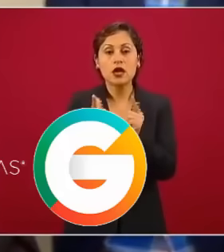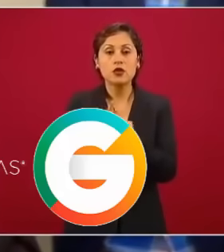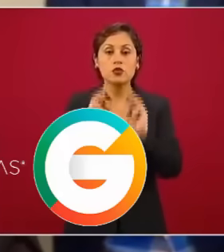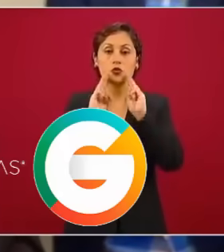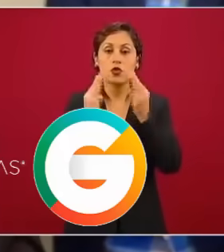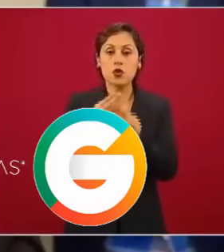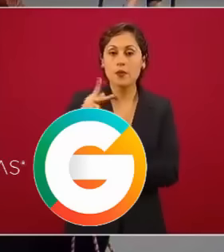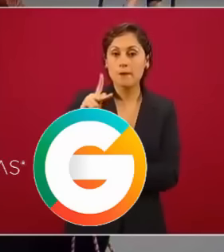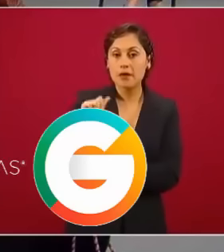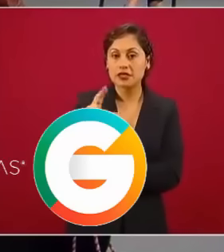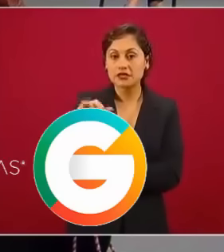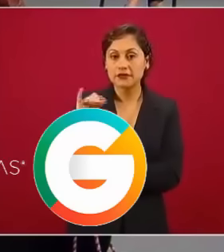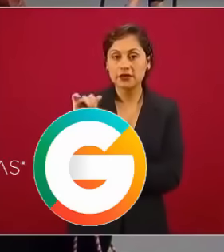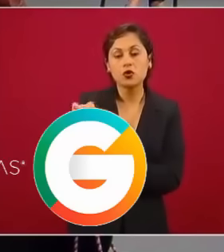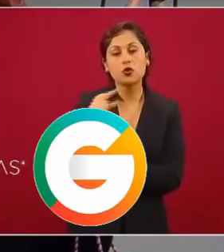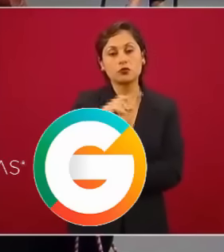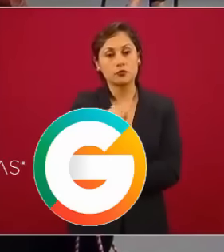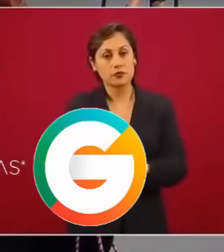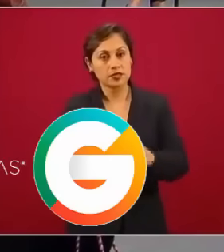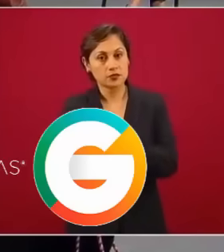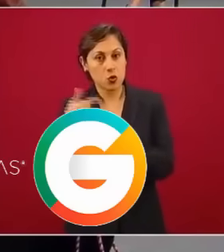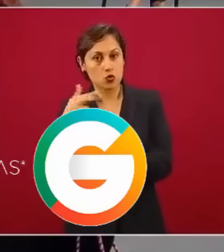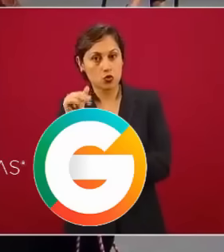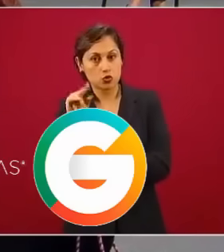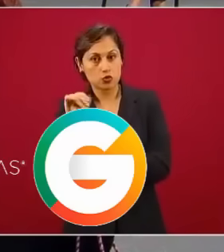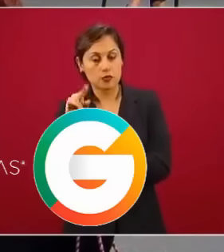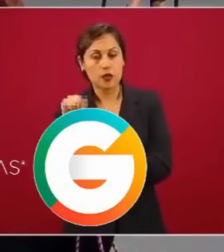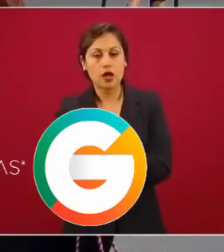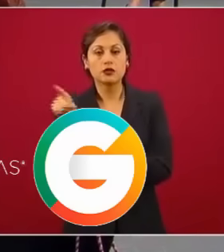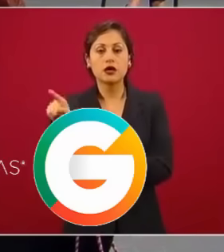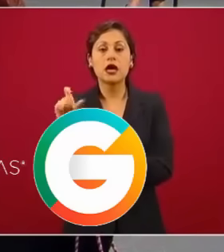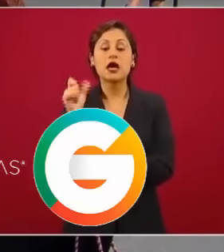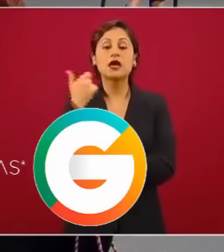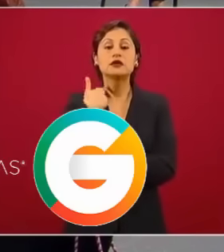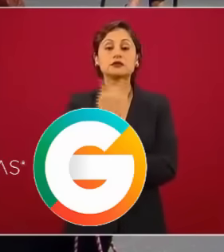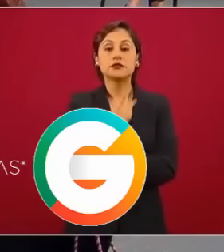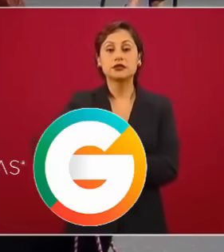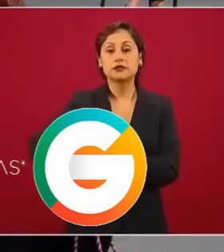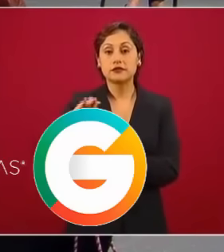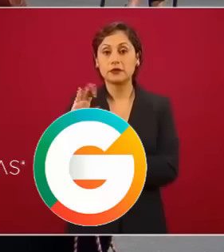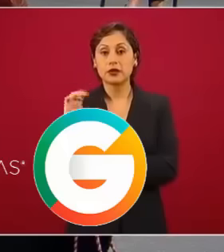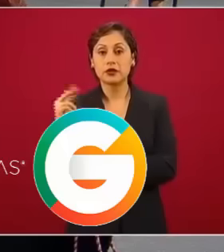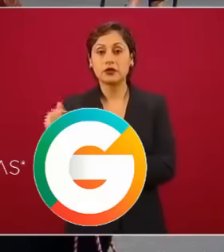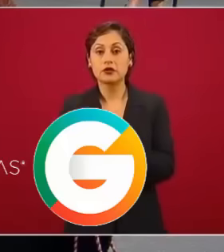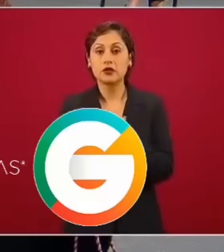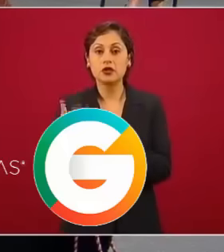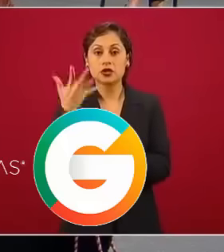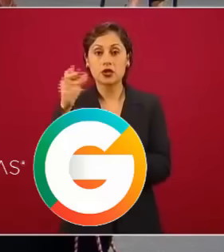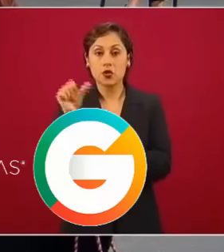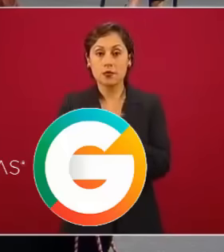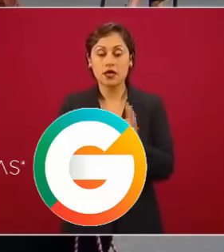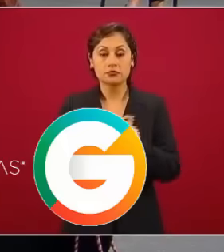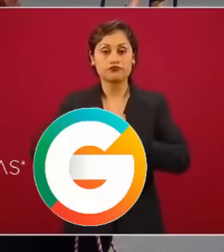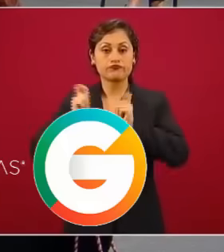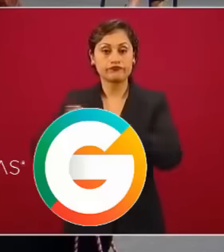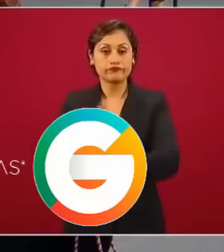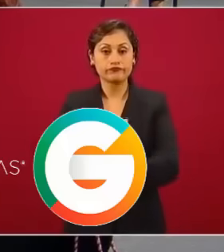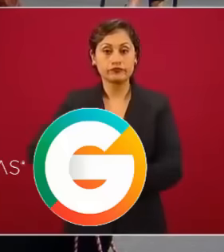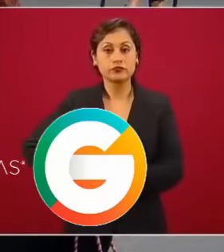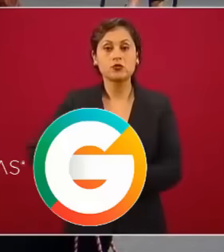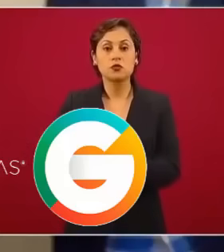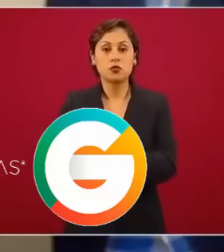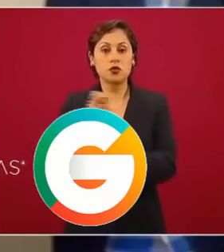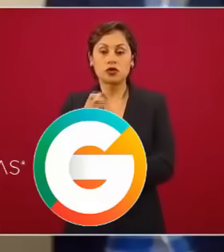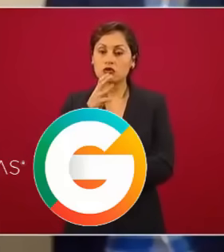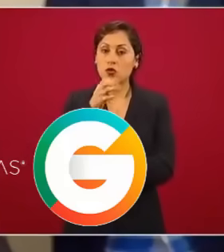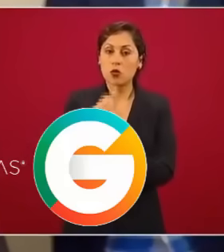Guzmán. Cuando ocurrió la reunión, Calderón llevaba 5 meses en la presidencia de la República, motivo por el cual era muy oportuno que despidiera a García